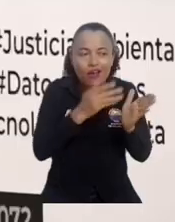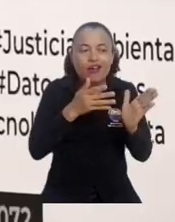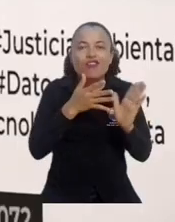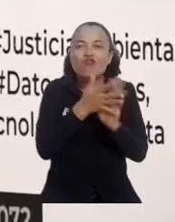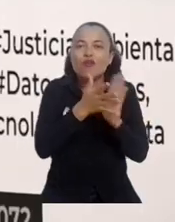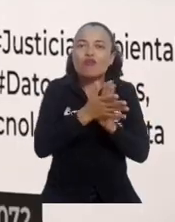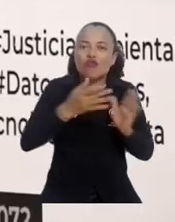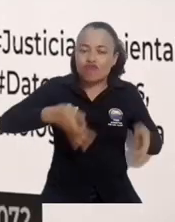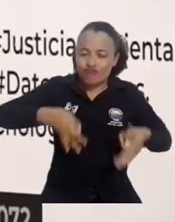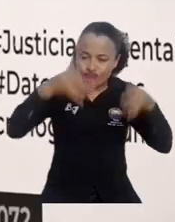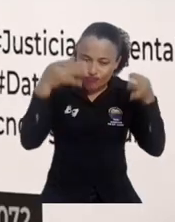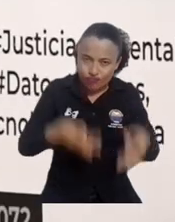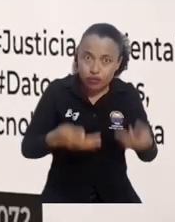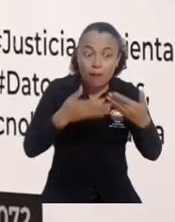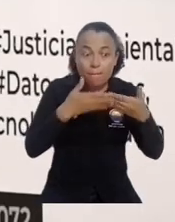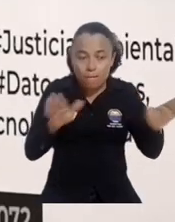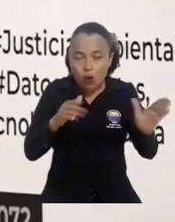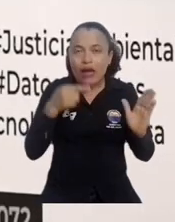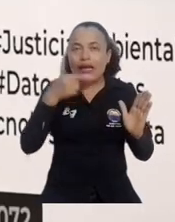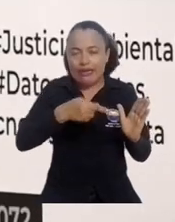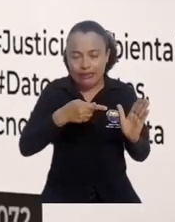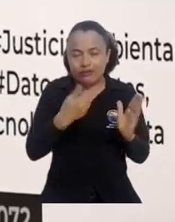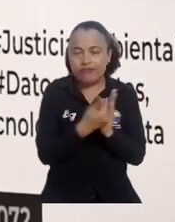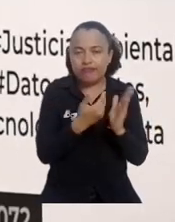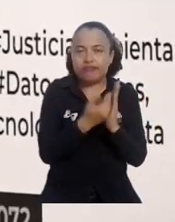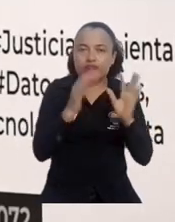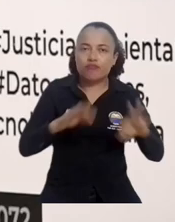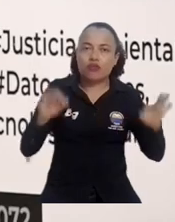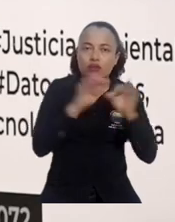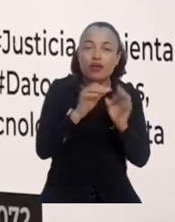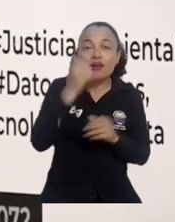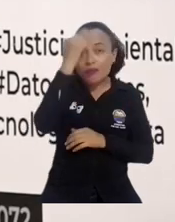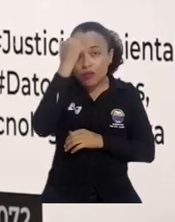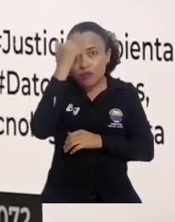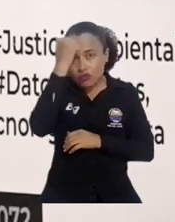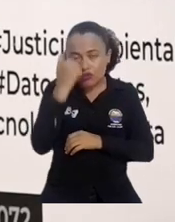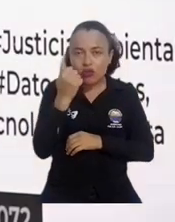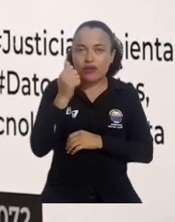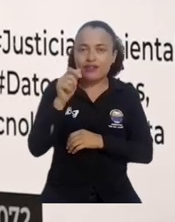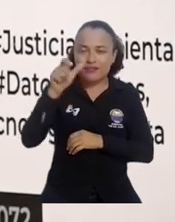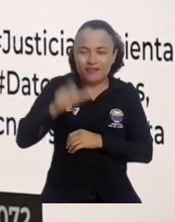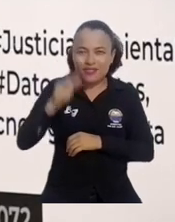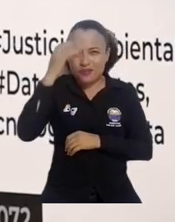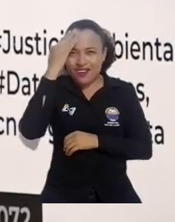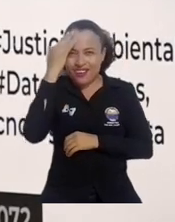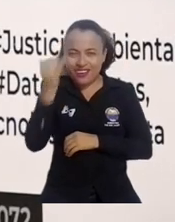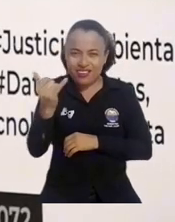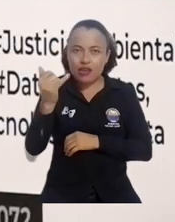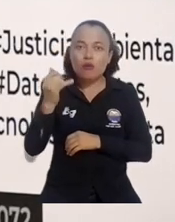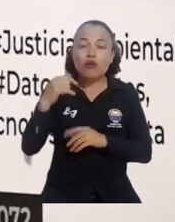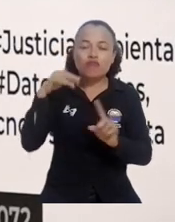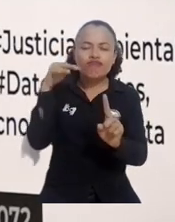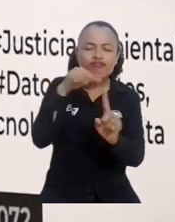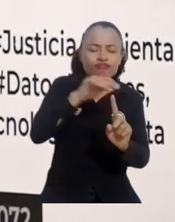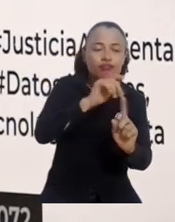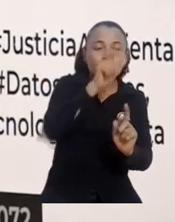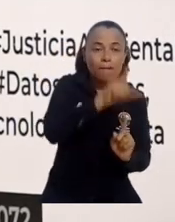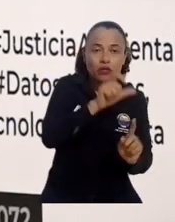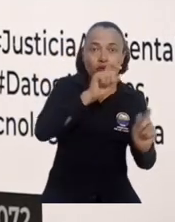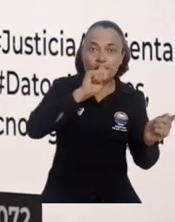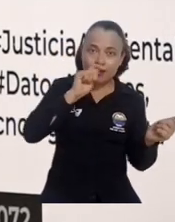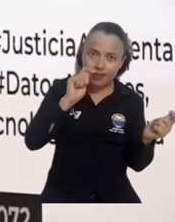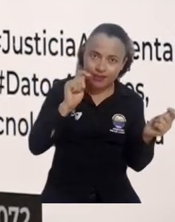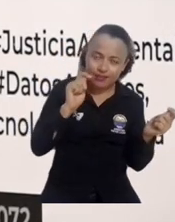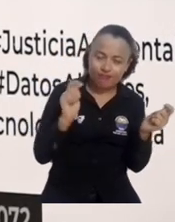abiertos. Cuando como docentes o como académicos decimos que transformamos la vida de los estudiantes, también decimos que transformamos la vida